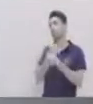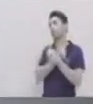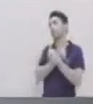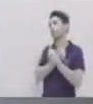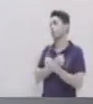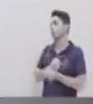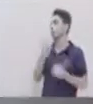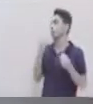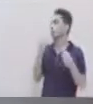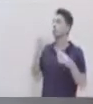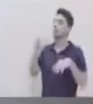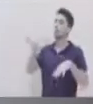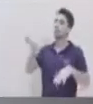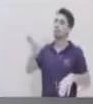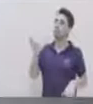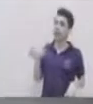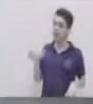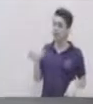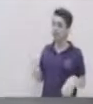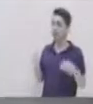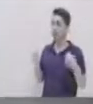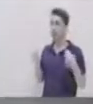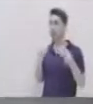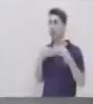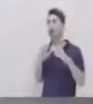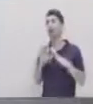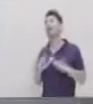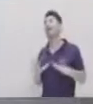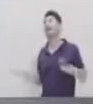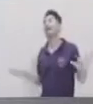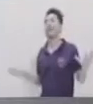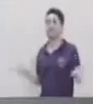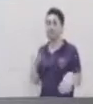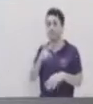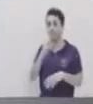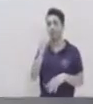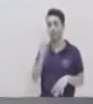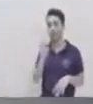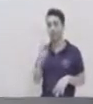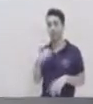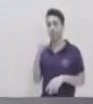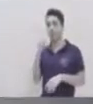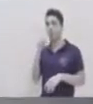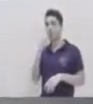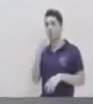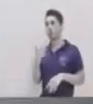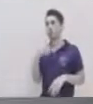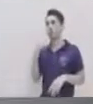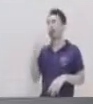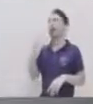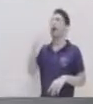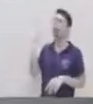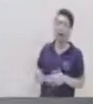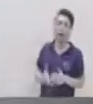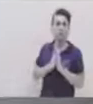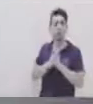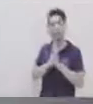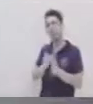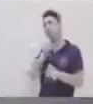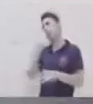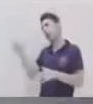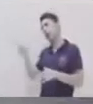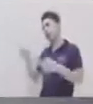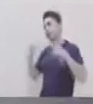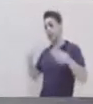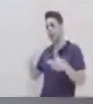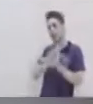mucho amor, mucha paz, mucha tranquilidad, porque entonces no escuchamos que mamá está diciendo, por favor, ve a lavar